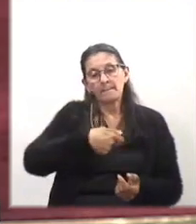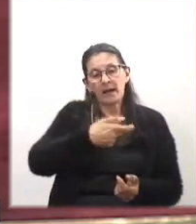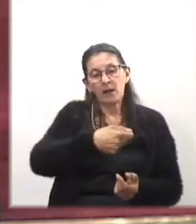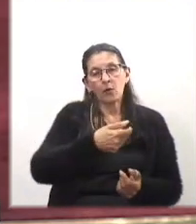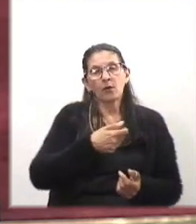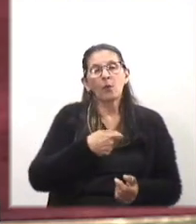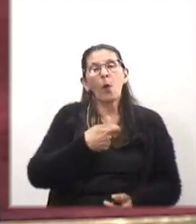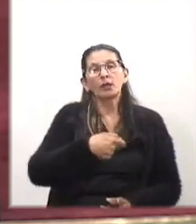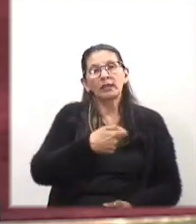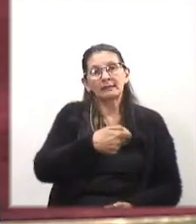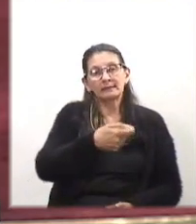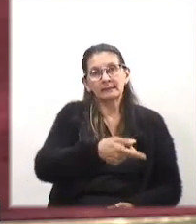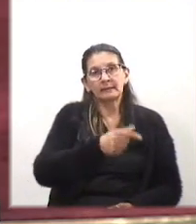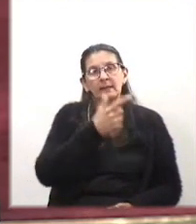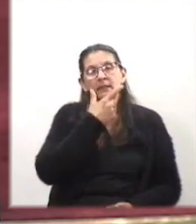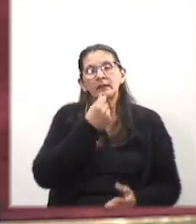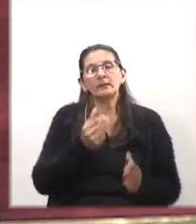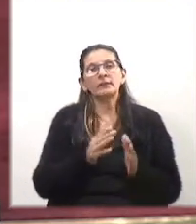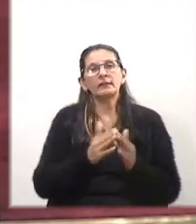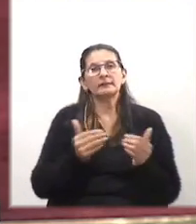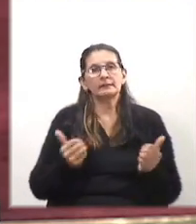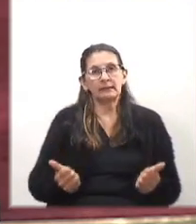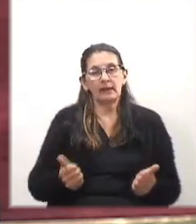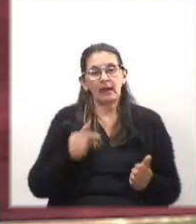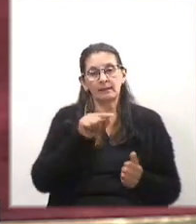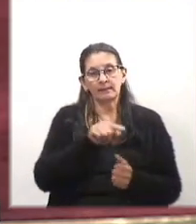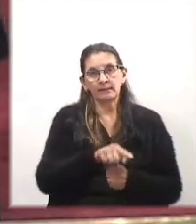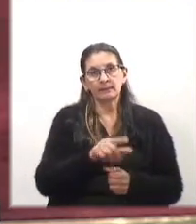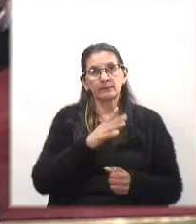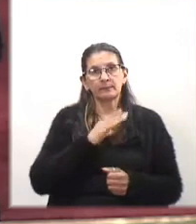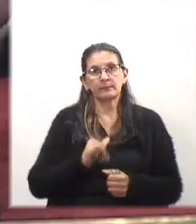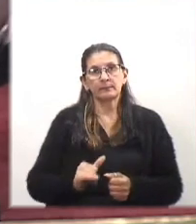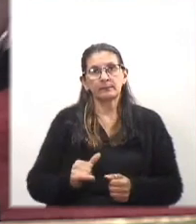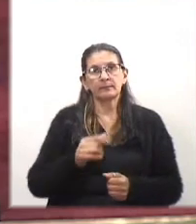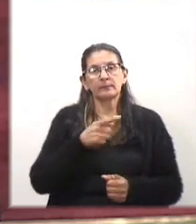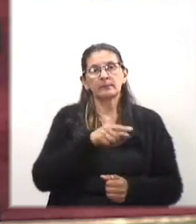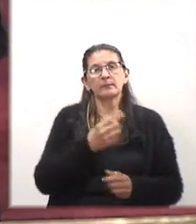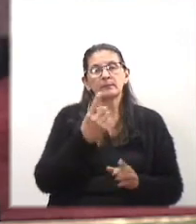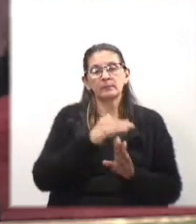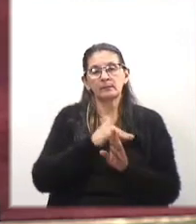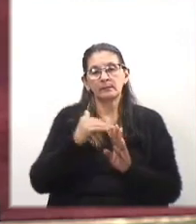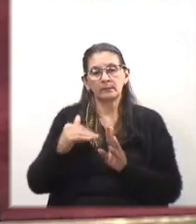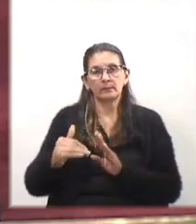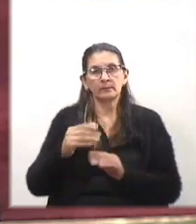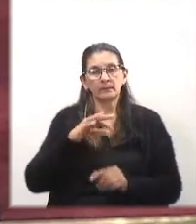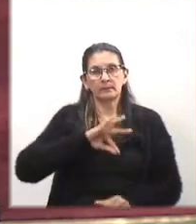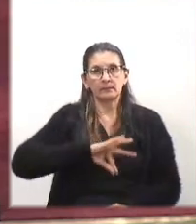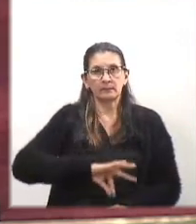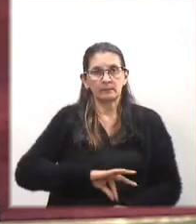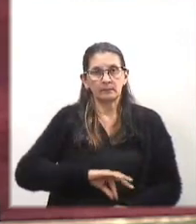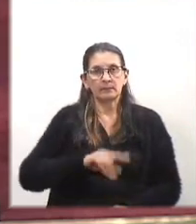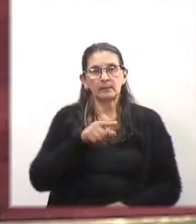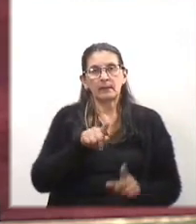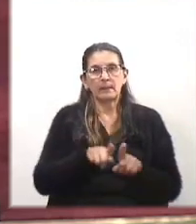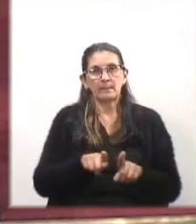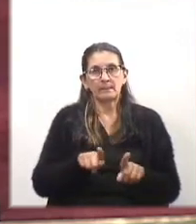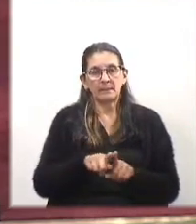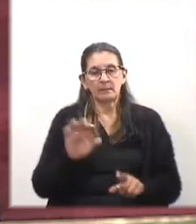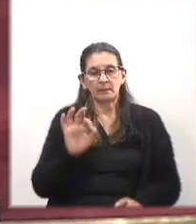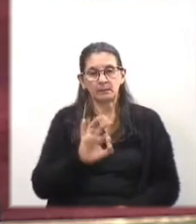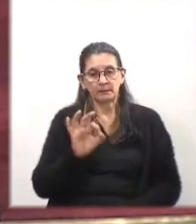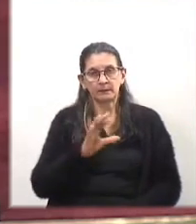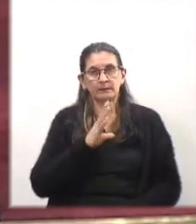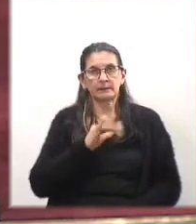el incremento de la cuota de facilidades se ajustará por un índice medio de salario en las mismas oportunidades que se ajusten